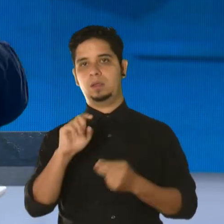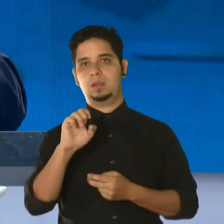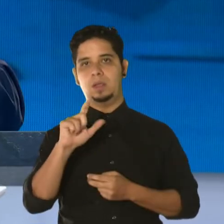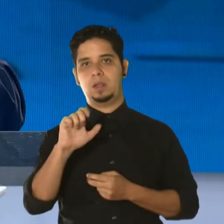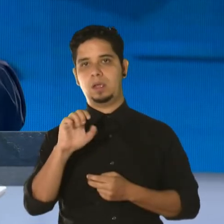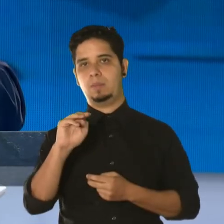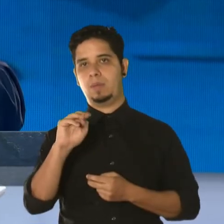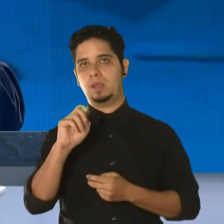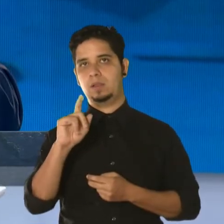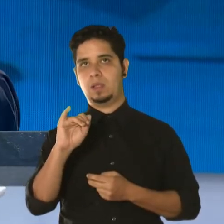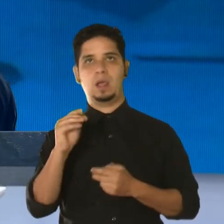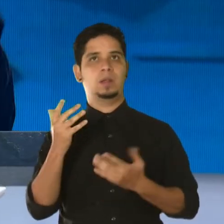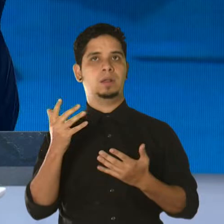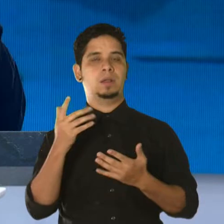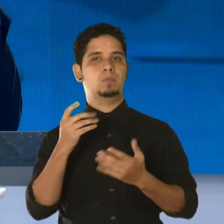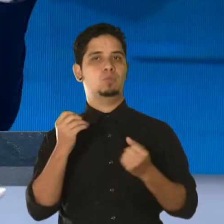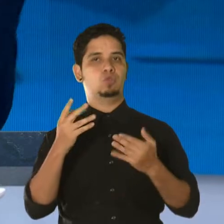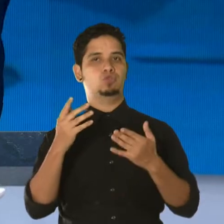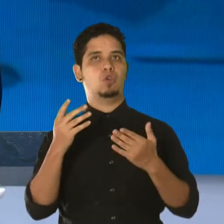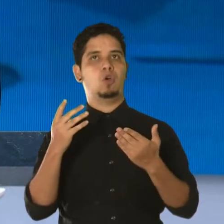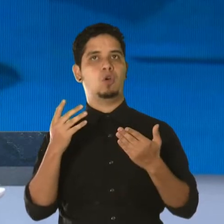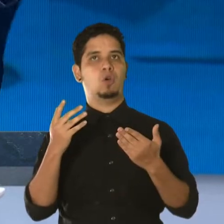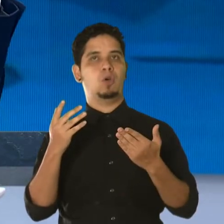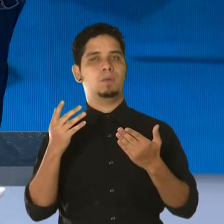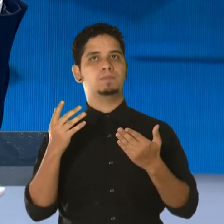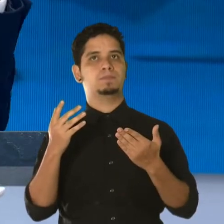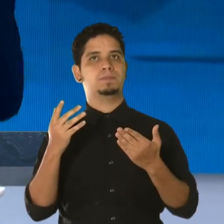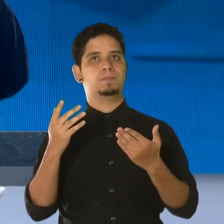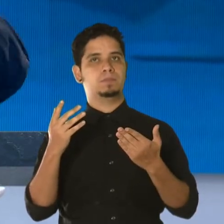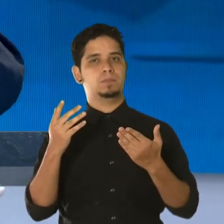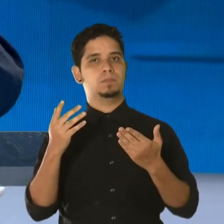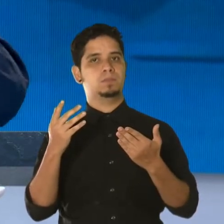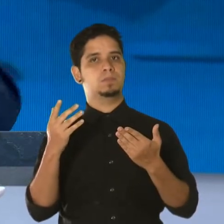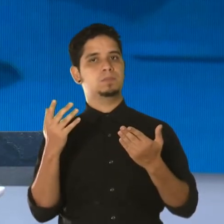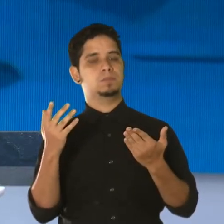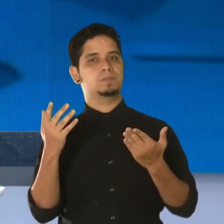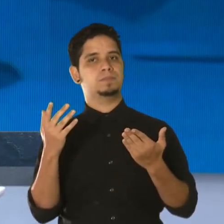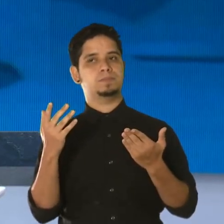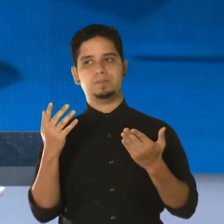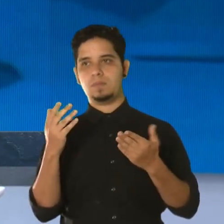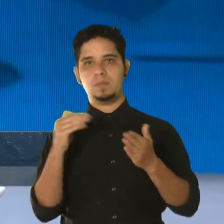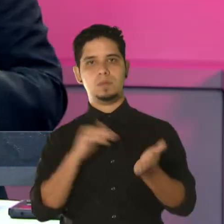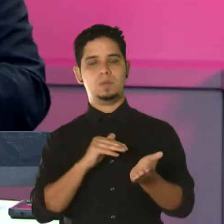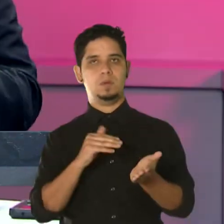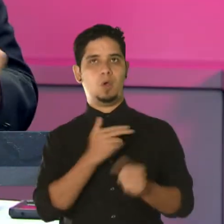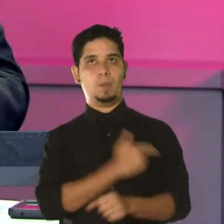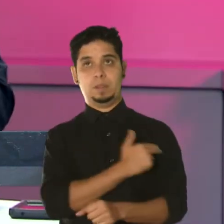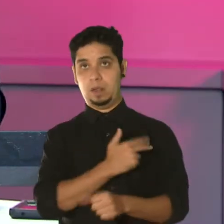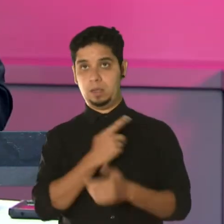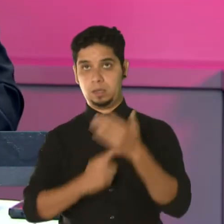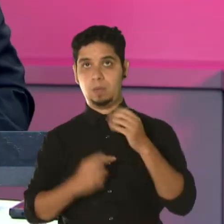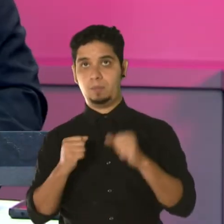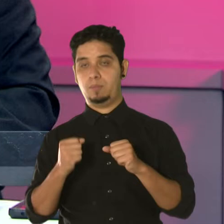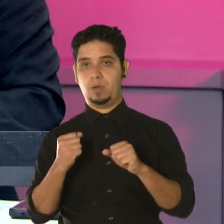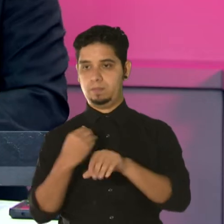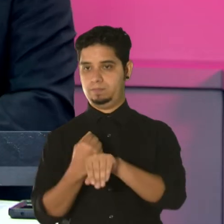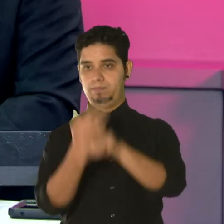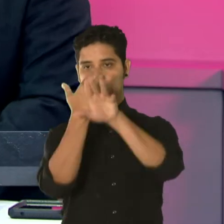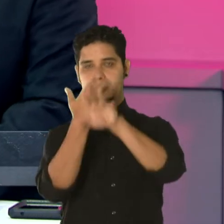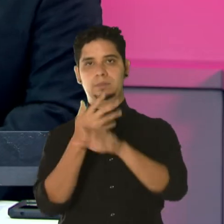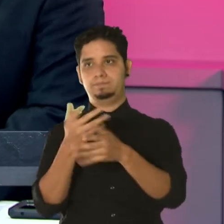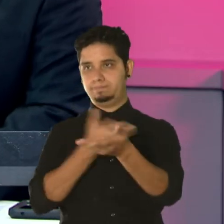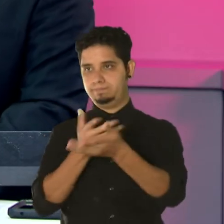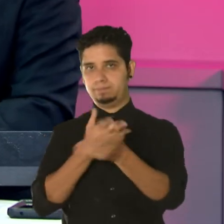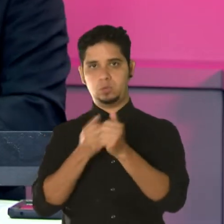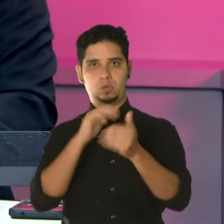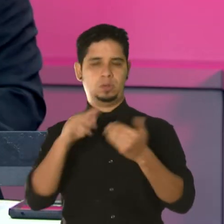hospitales y centros de salud primaria que tienen gente, pueden estar fuera, pero atendemos pacientes aquí. Que se pueden comunicar desde la distancia. Muchas gracias